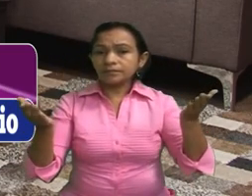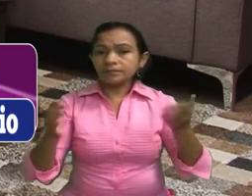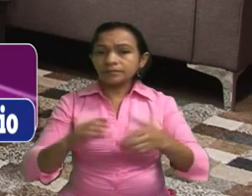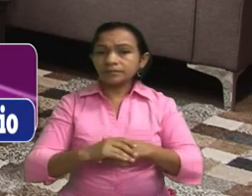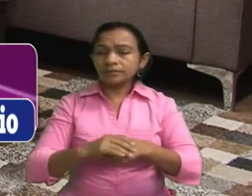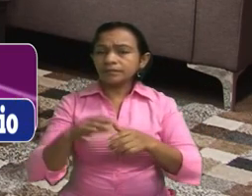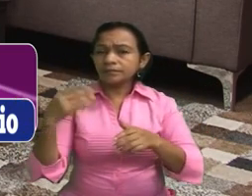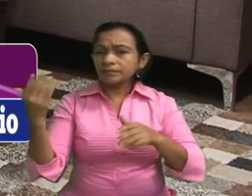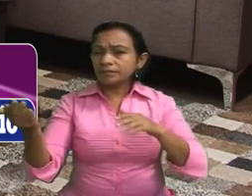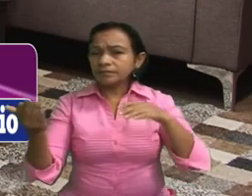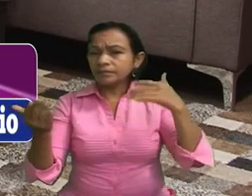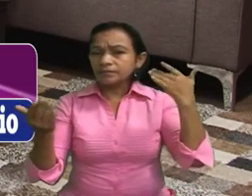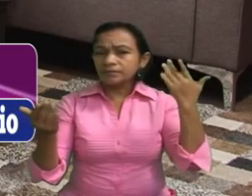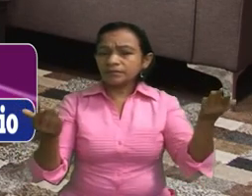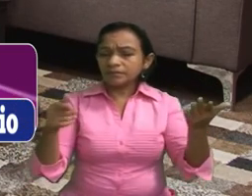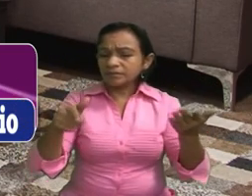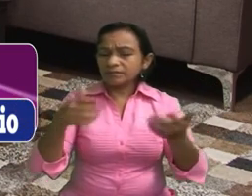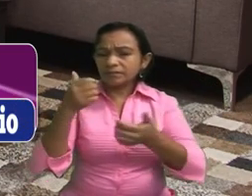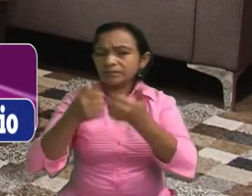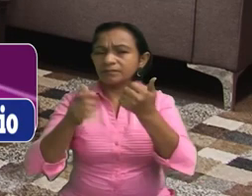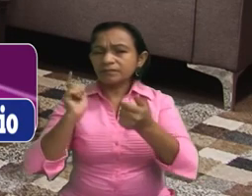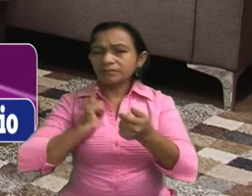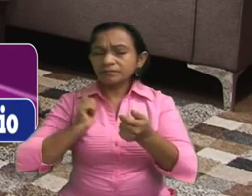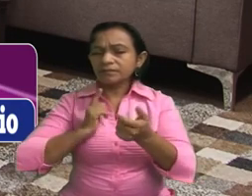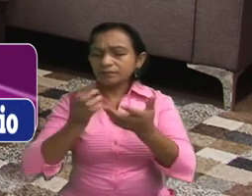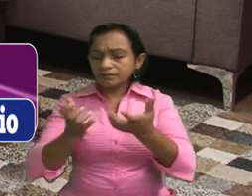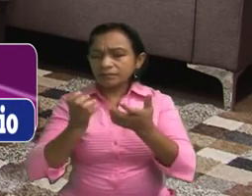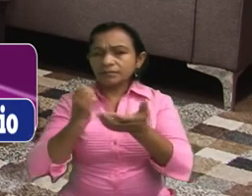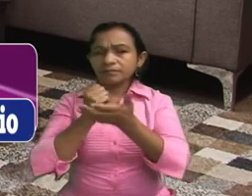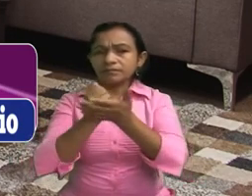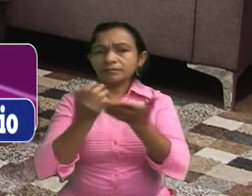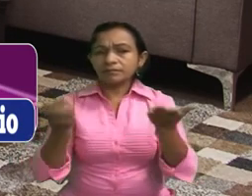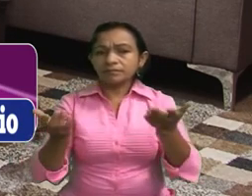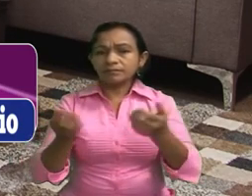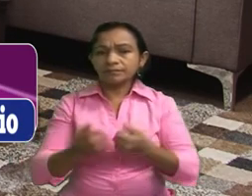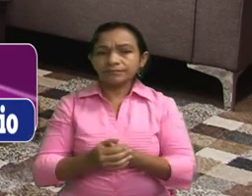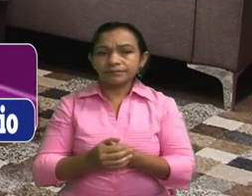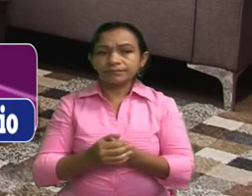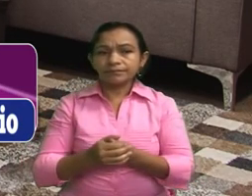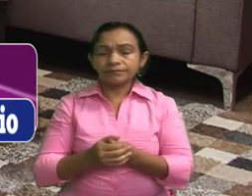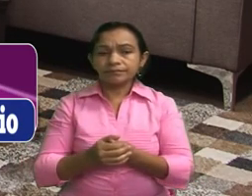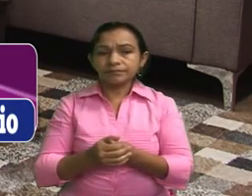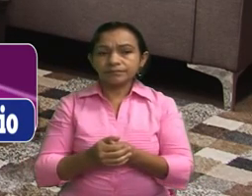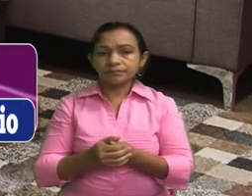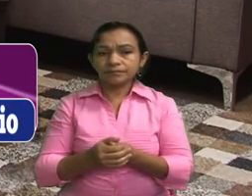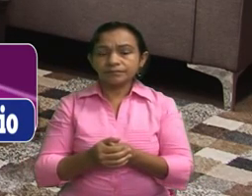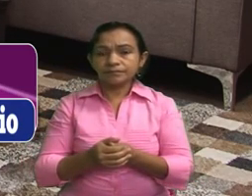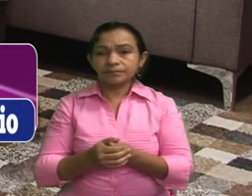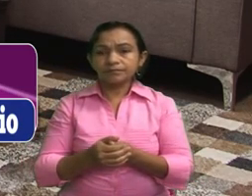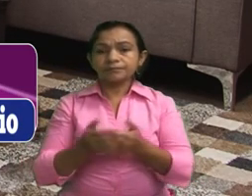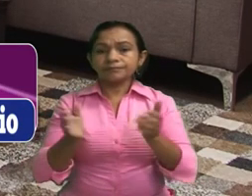¿cuál es el impacto que se espera lograr con esto? Bueno, en principio,